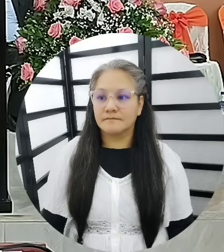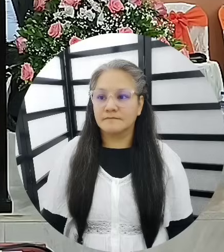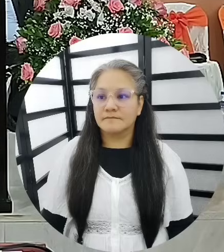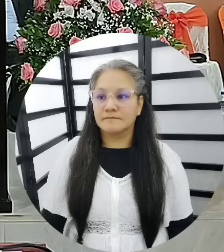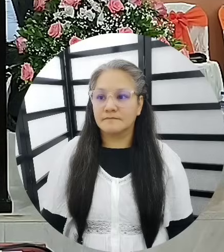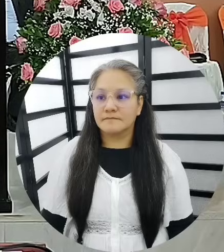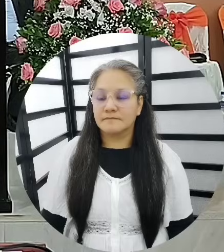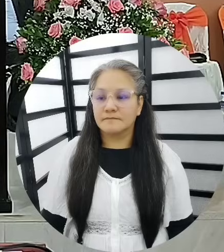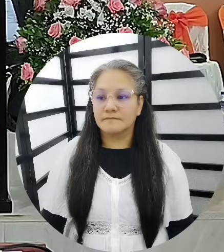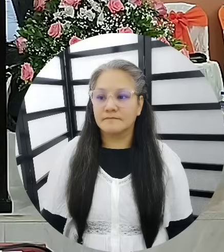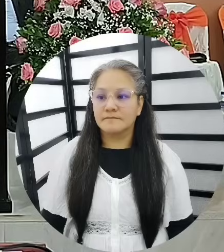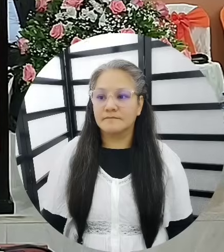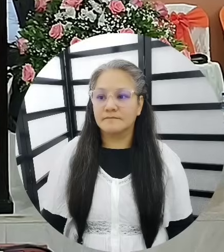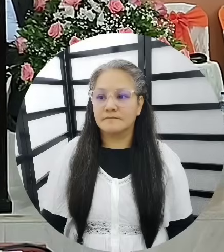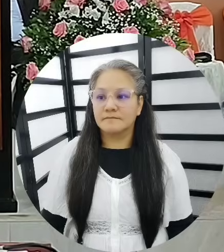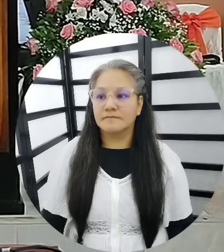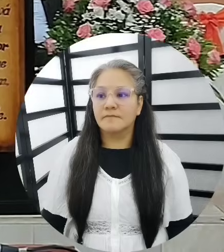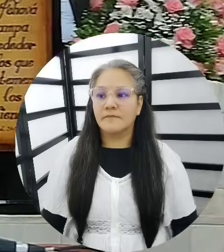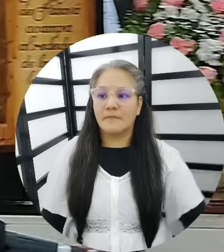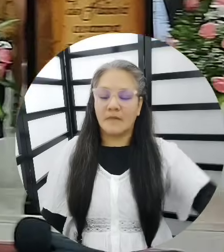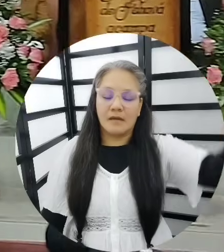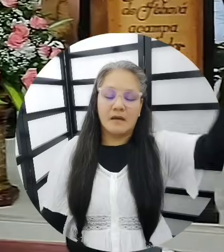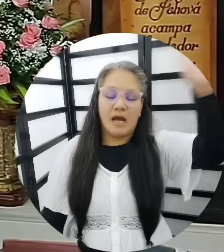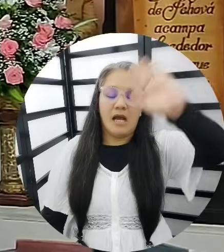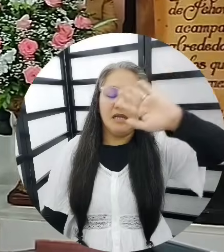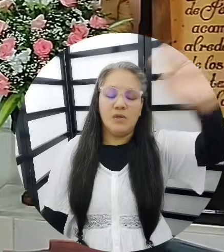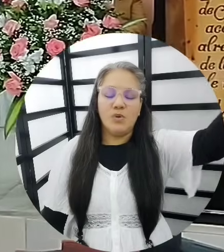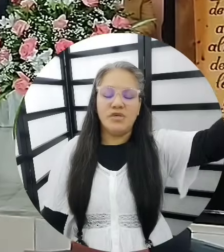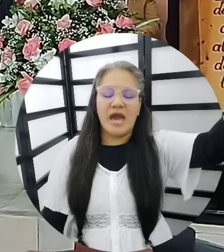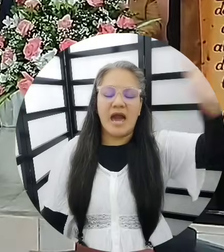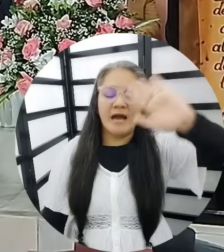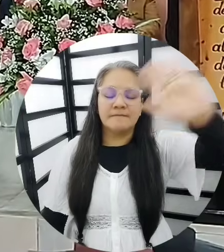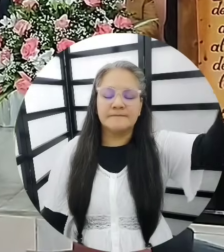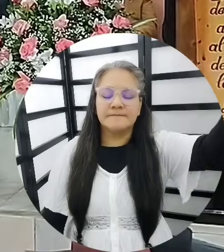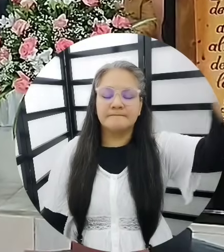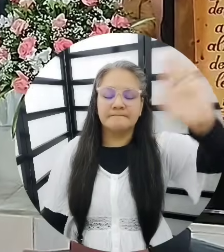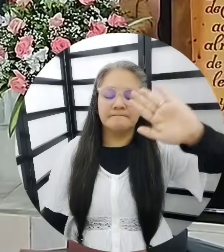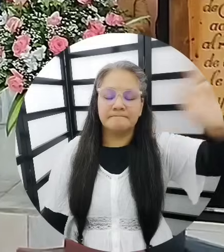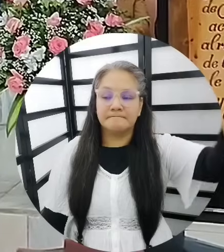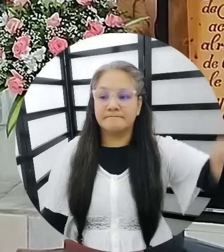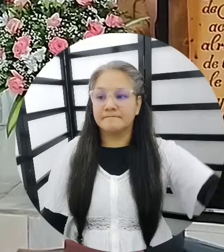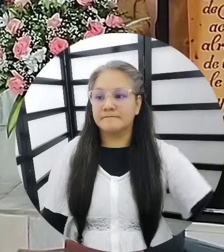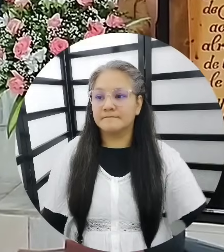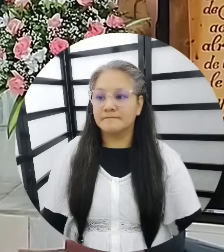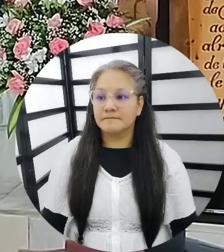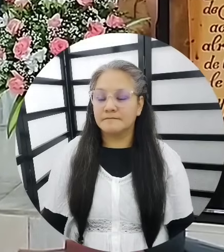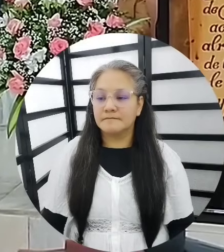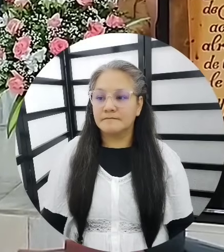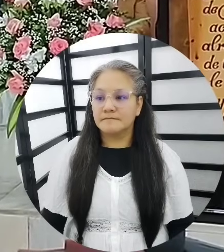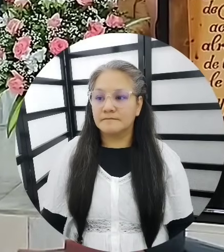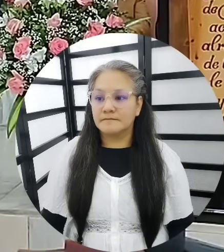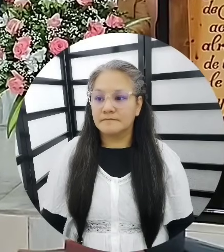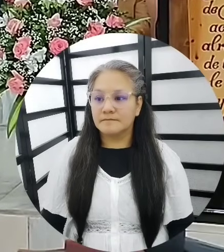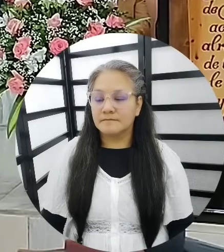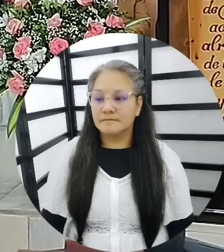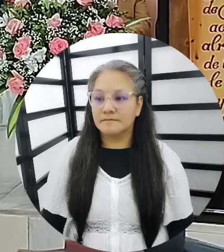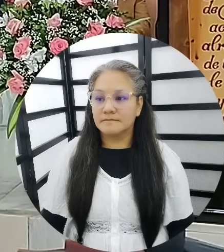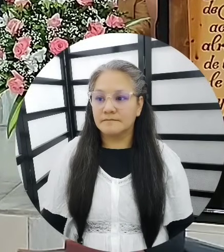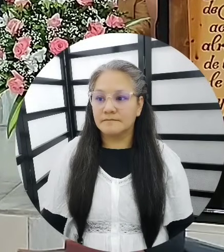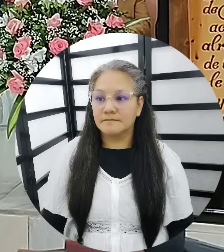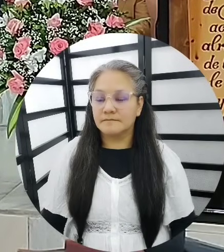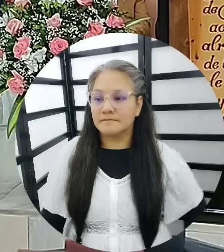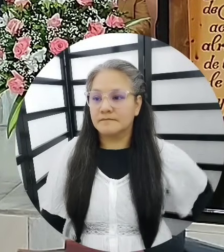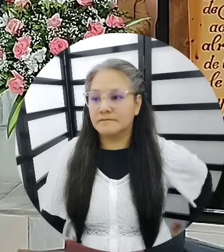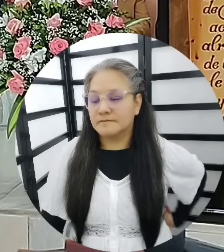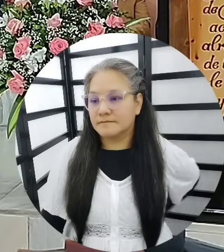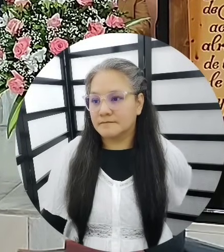ha concedido en su misericordia. Alabado sea el nombre de Cristo. Amén. Mira, llegar